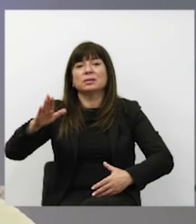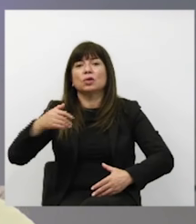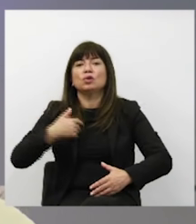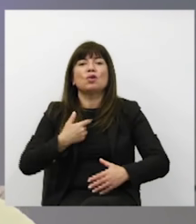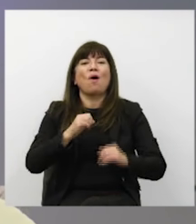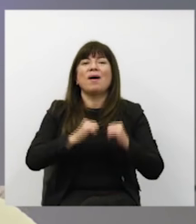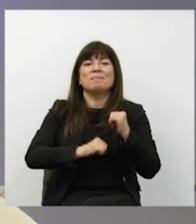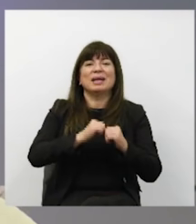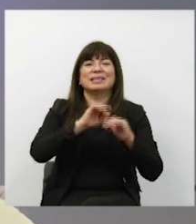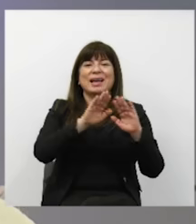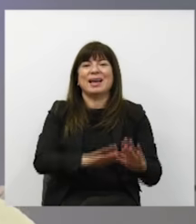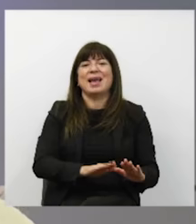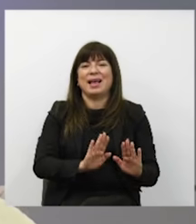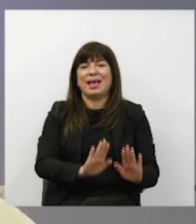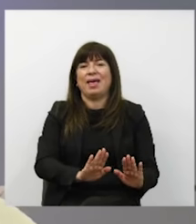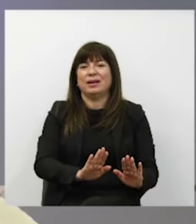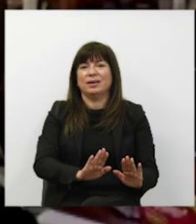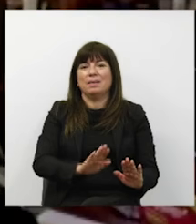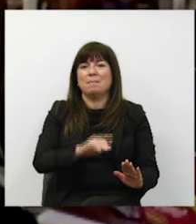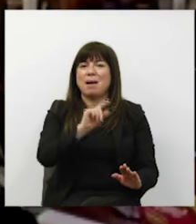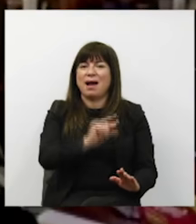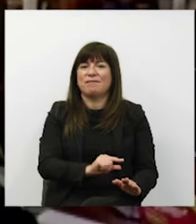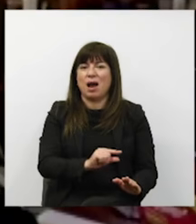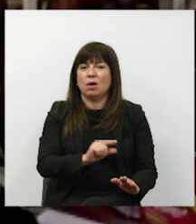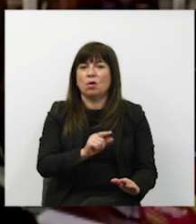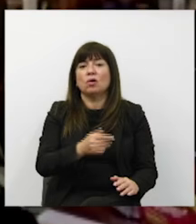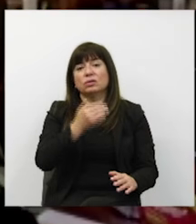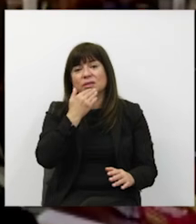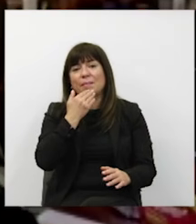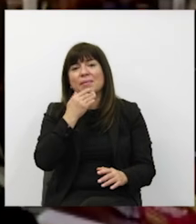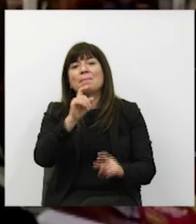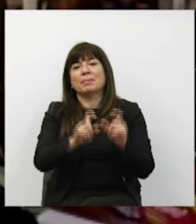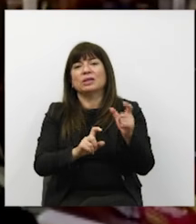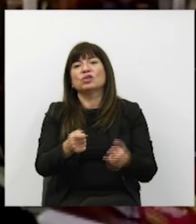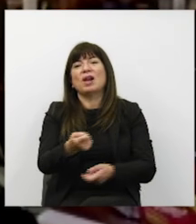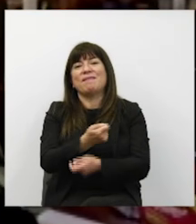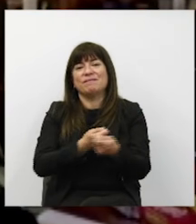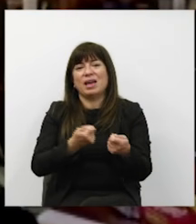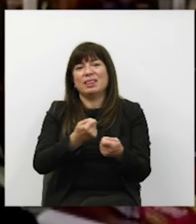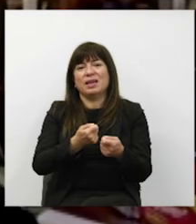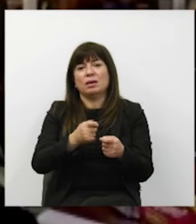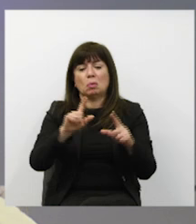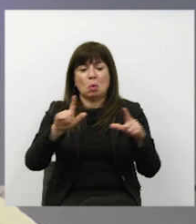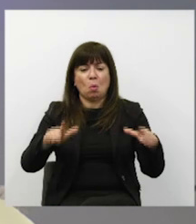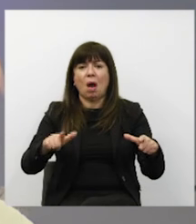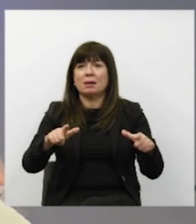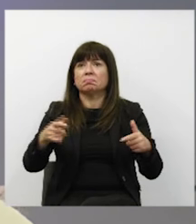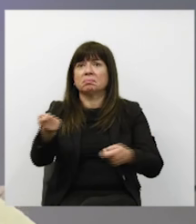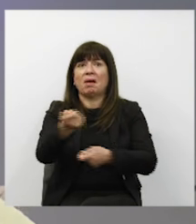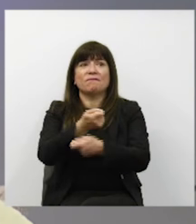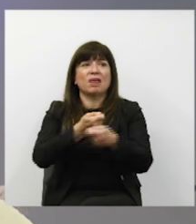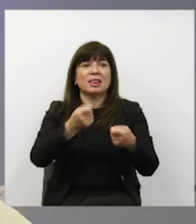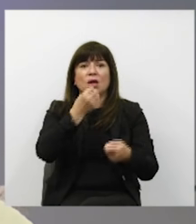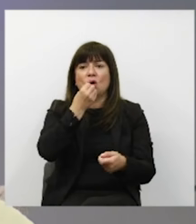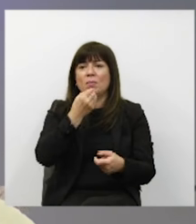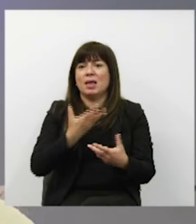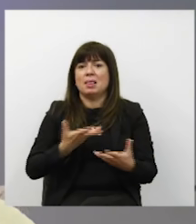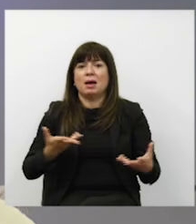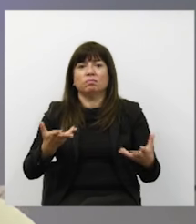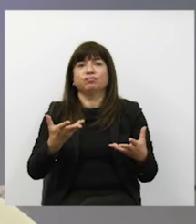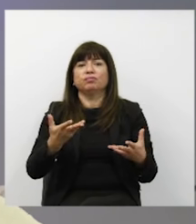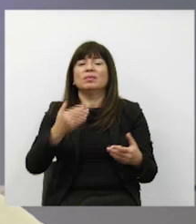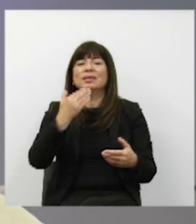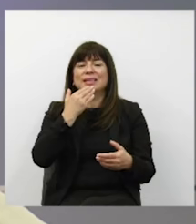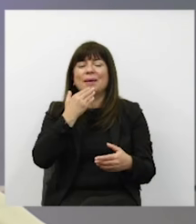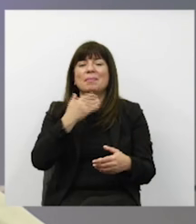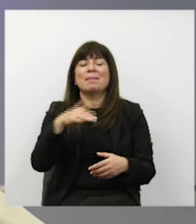todo un mundo de micropymes que son personas que están en su almacén, que eso claramente requiere, ¿no es cierto?, un apoyo especial, digamos, y una política casi